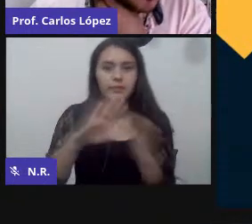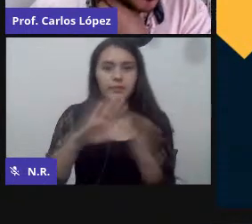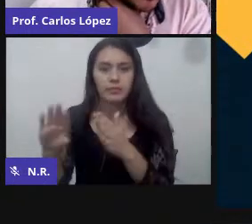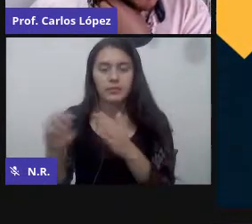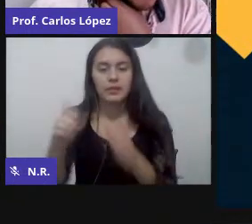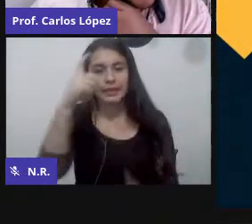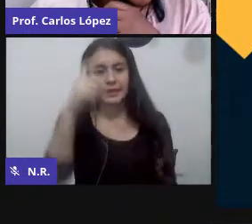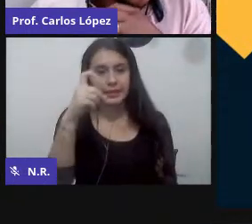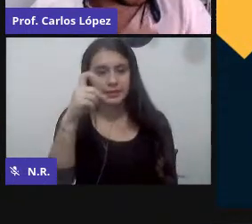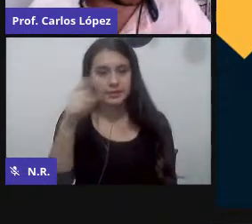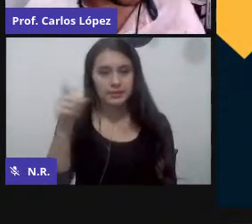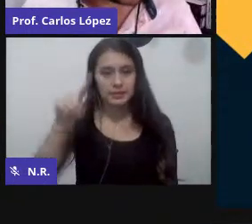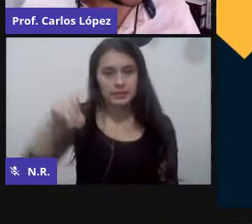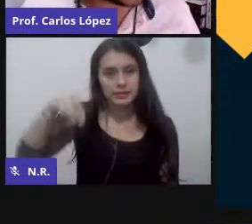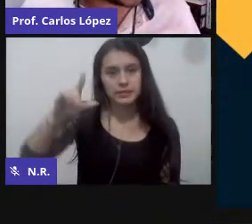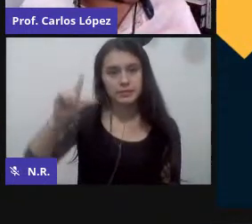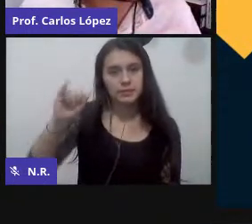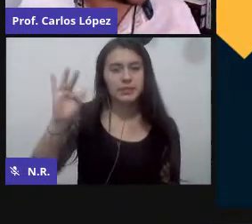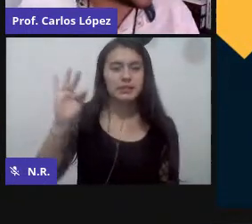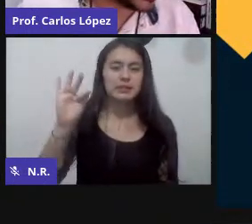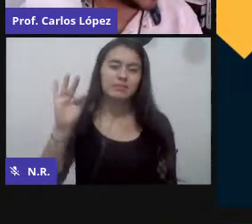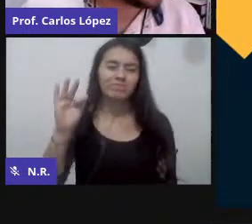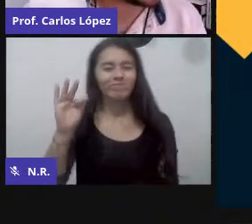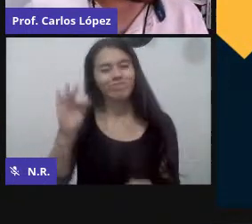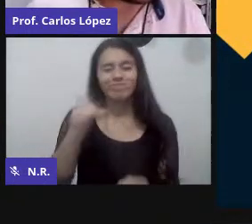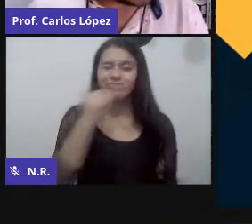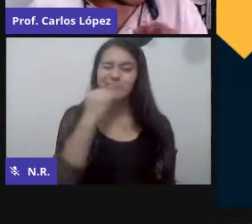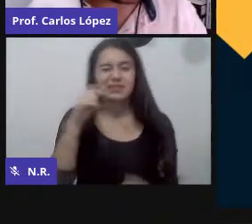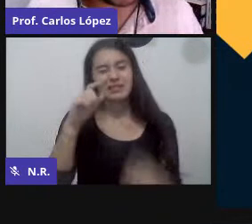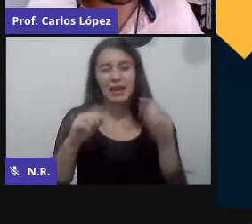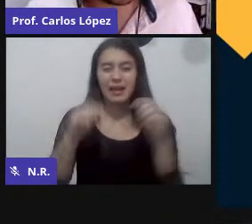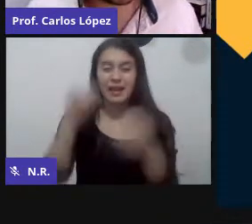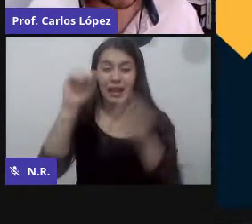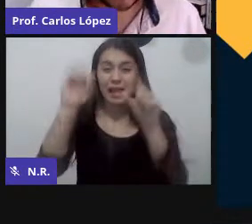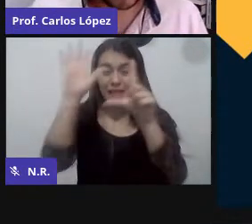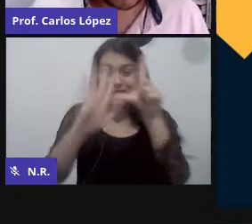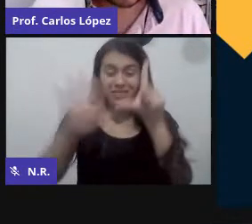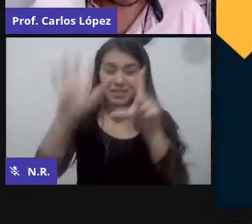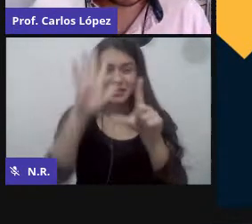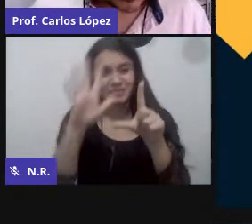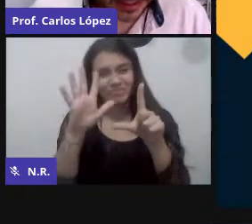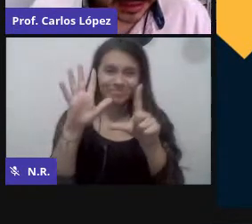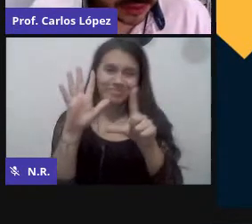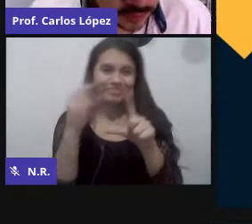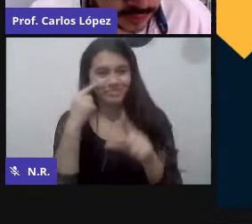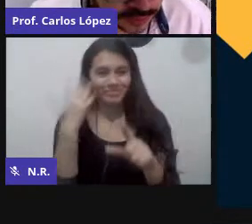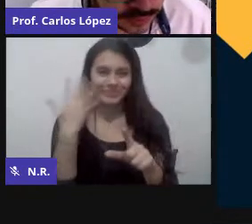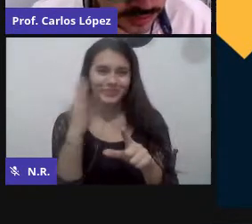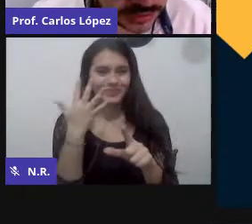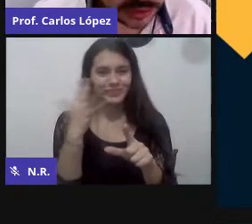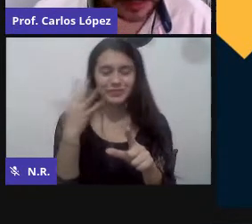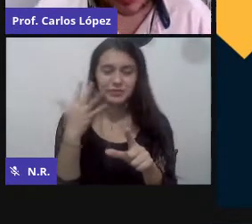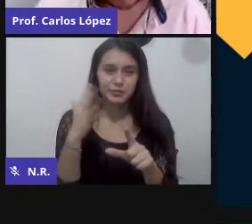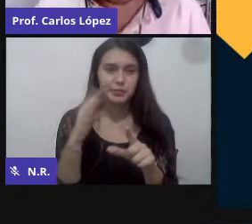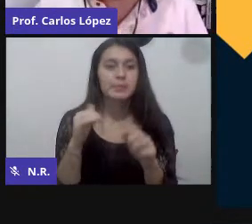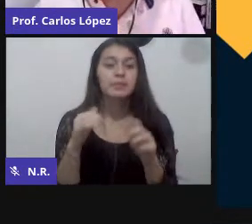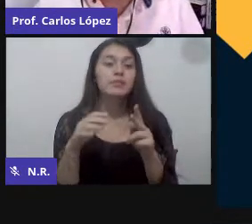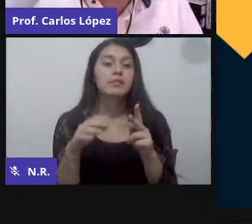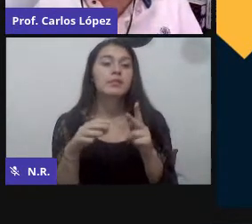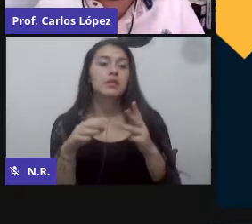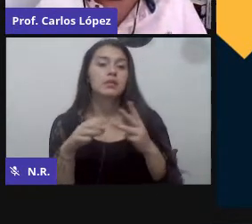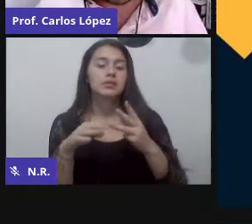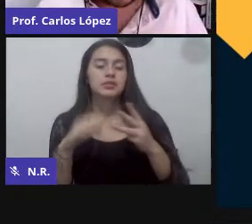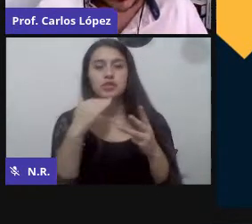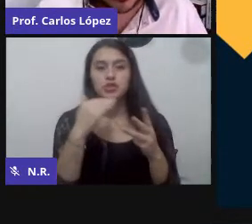XSplit. Este tiene unos problemitas ahí de calidad de imagen, pero sin embargo ahí les dejamos el tutorial. Sí, yo no sé si yo los, pero yo sí he